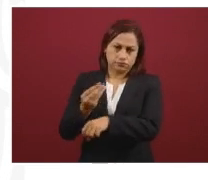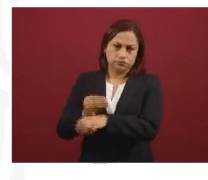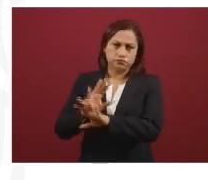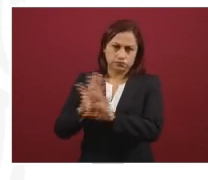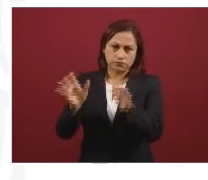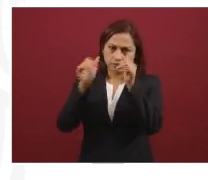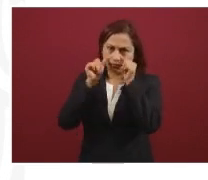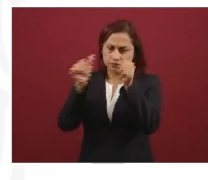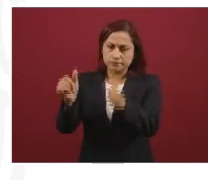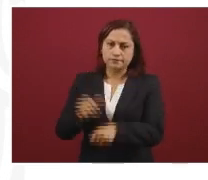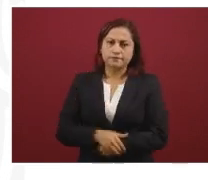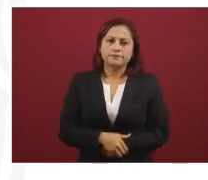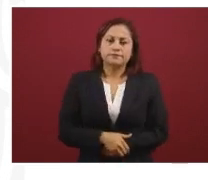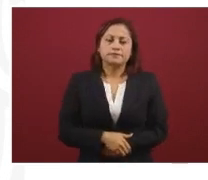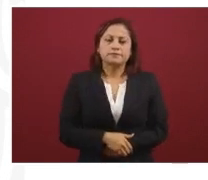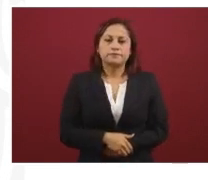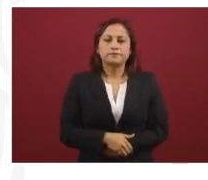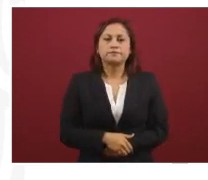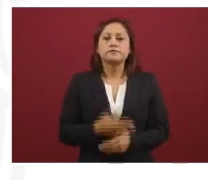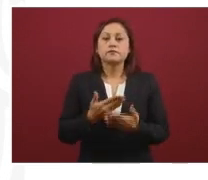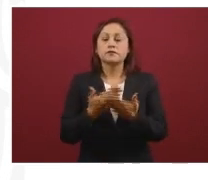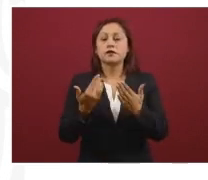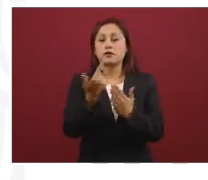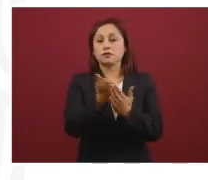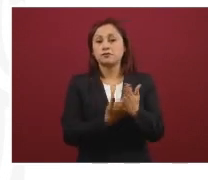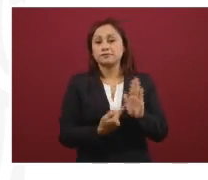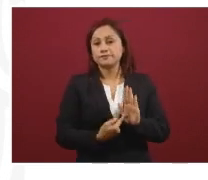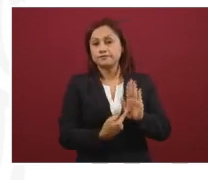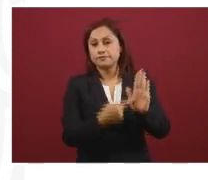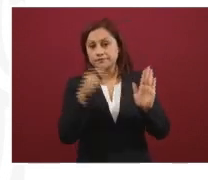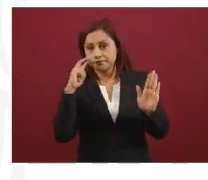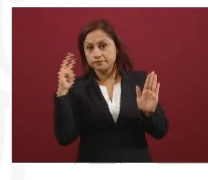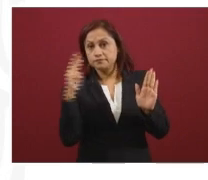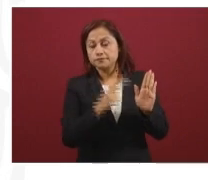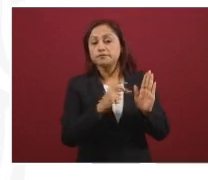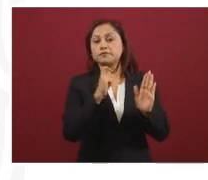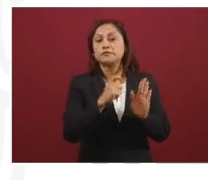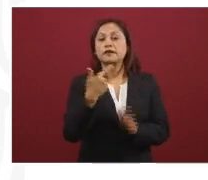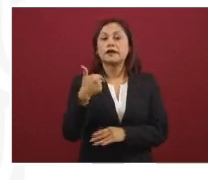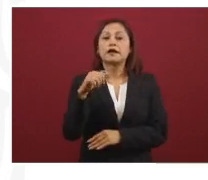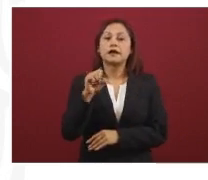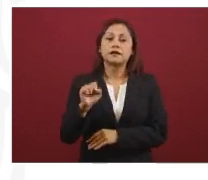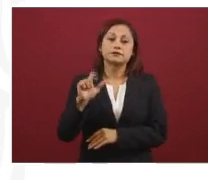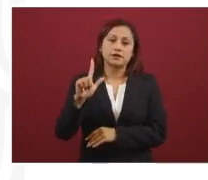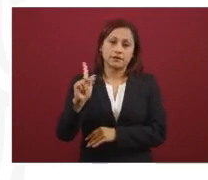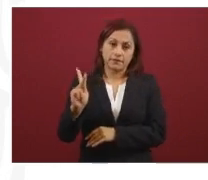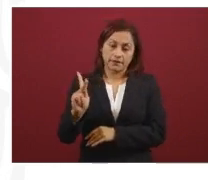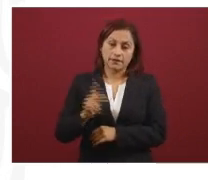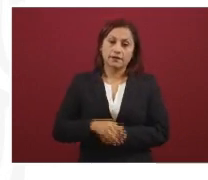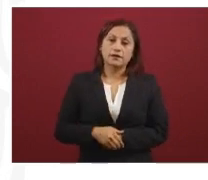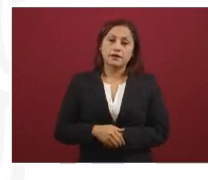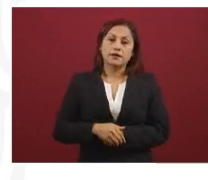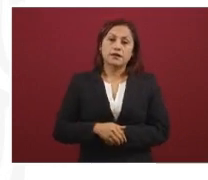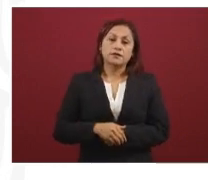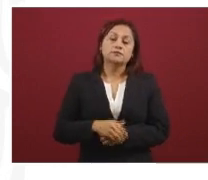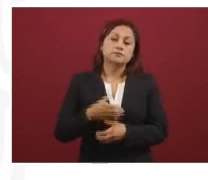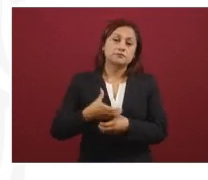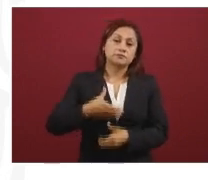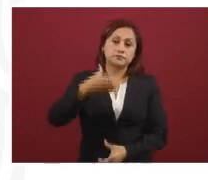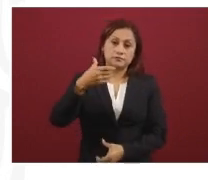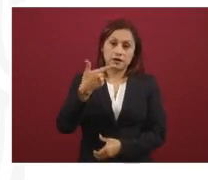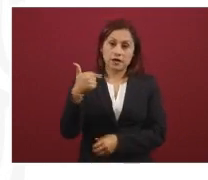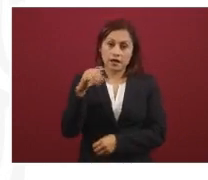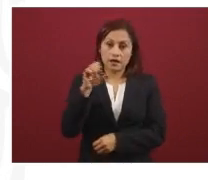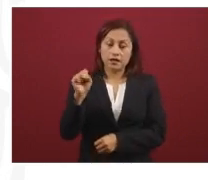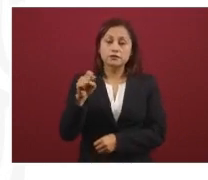ahora a ver el quién es quién en el gas LP, y tenemos en tanques estacionarios